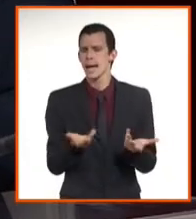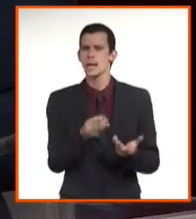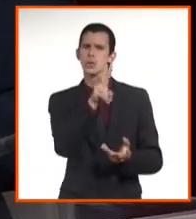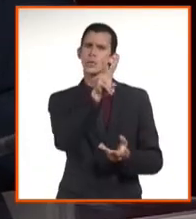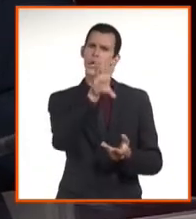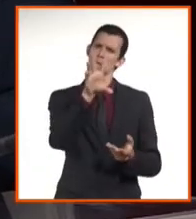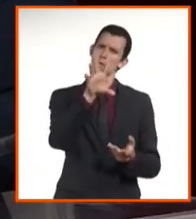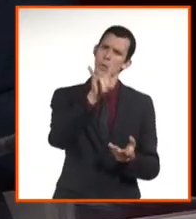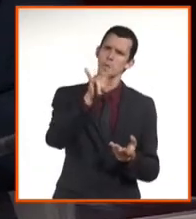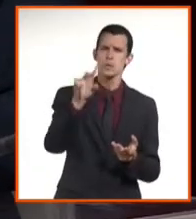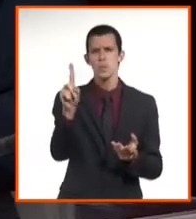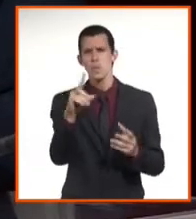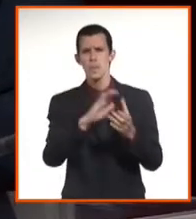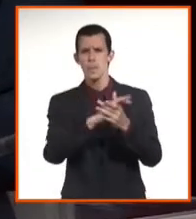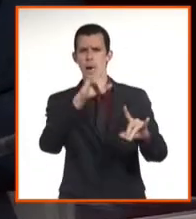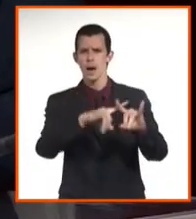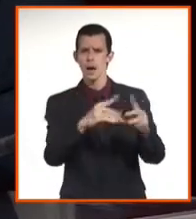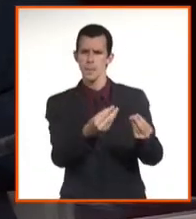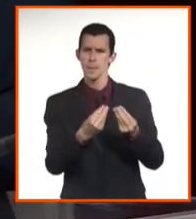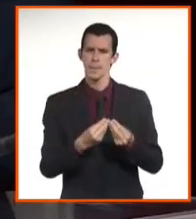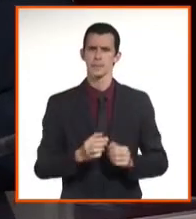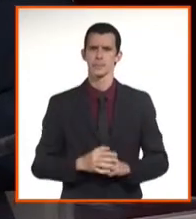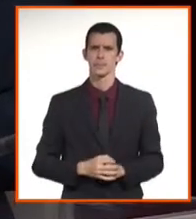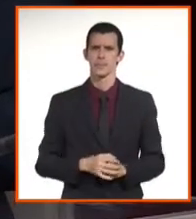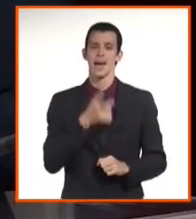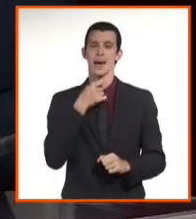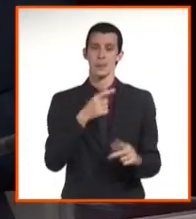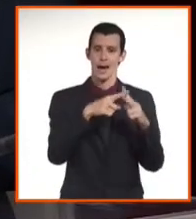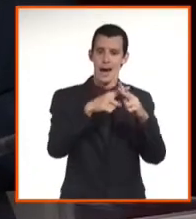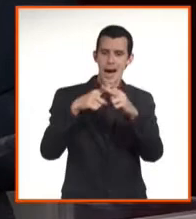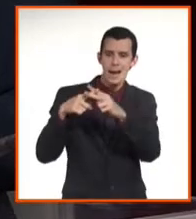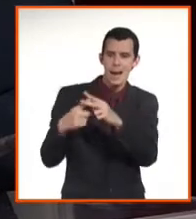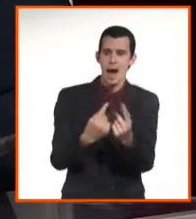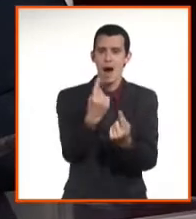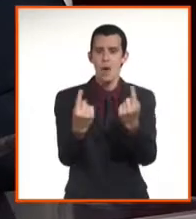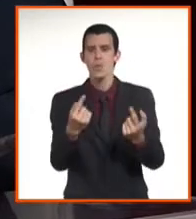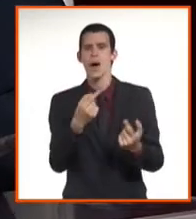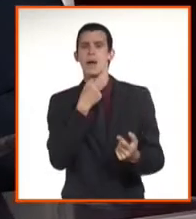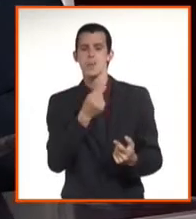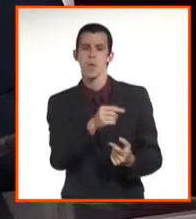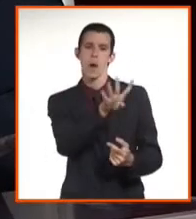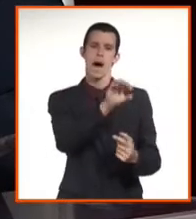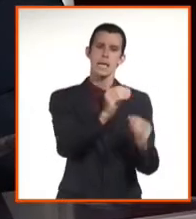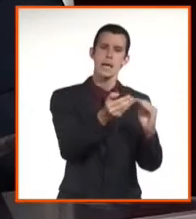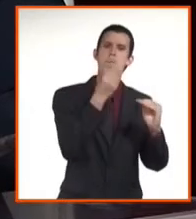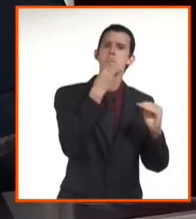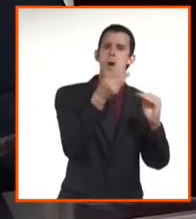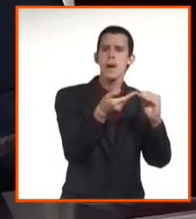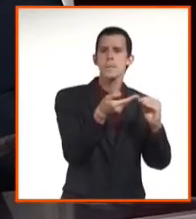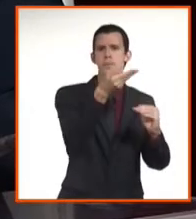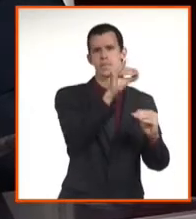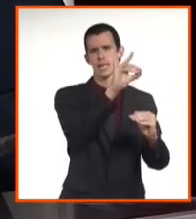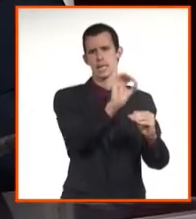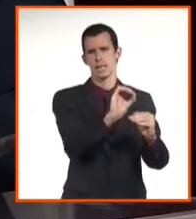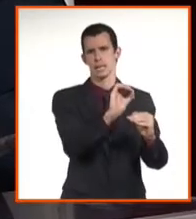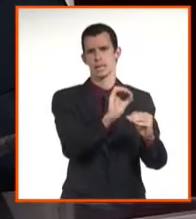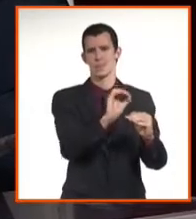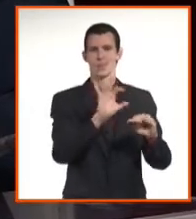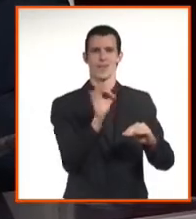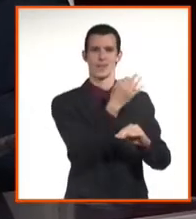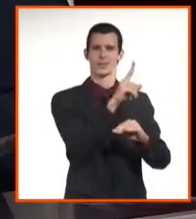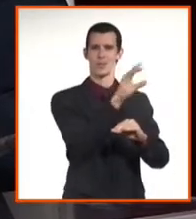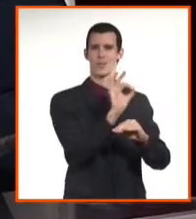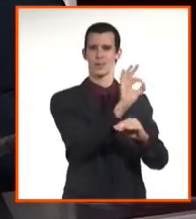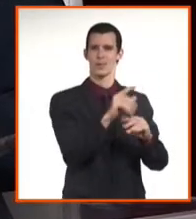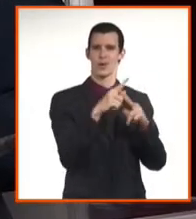de estas acciones se va a ir, si el bloque está en 40 megawatts, uno suben a 70, no se resuelve completamente la situación, pero sí mejora y